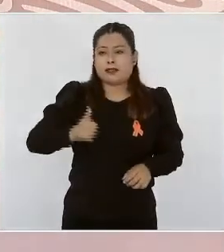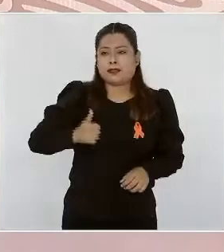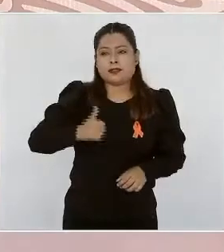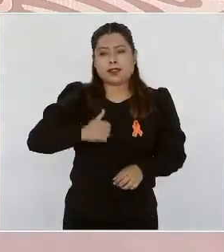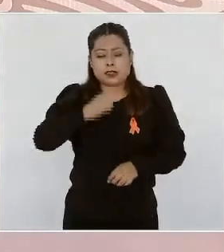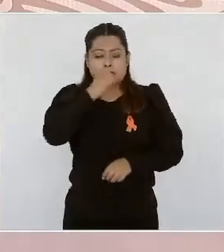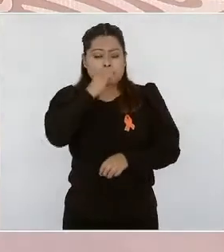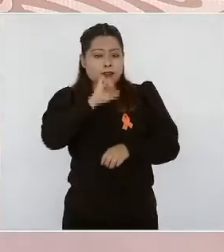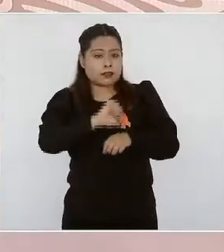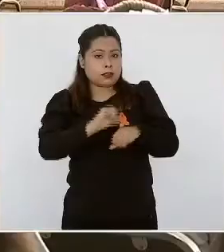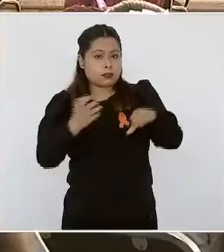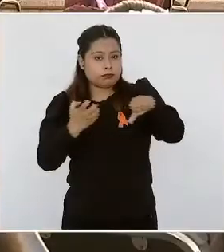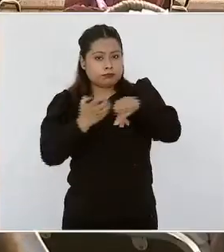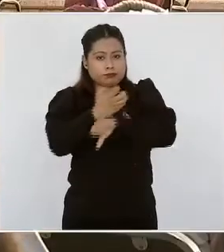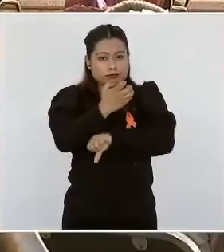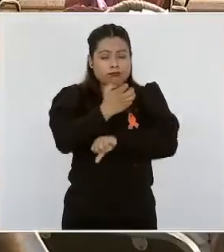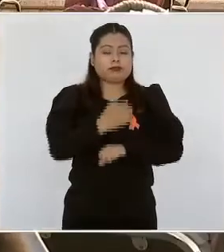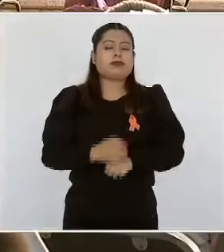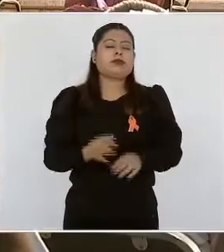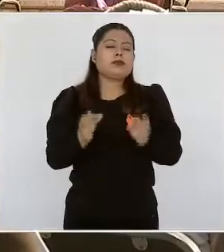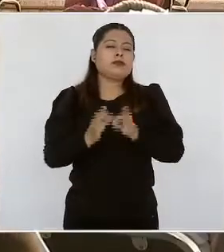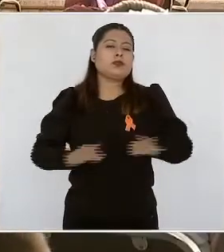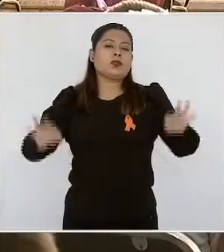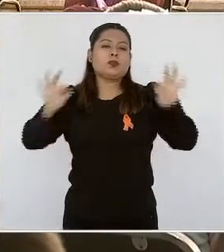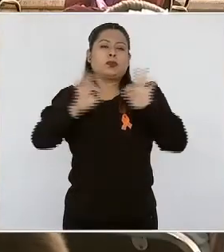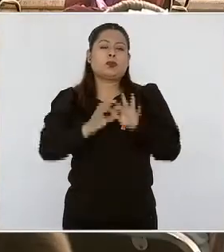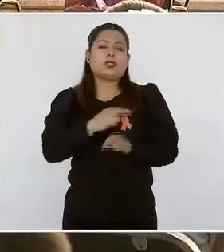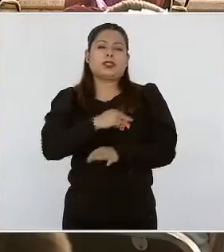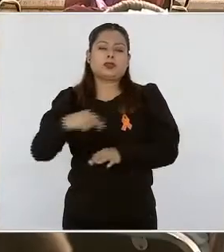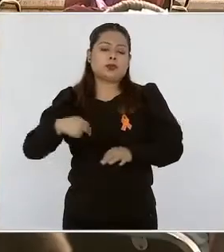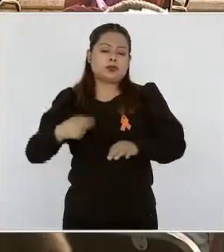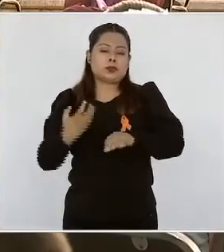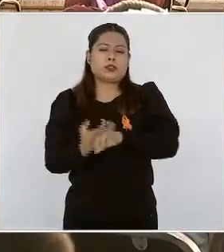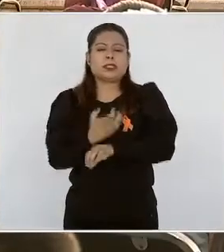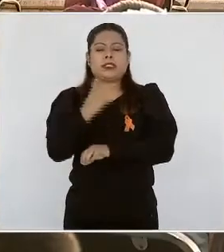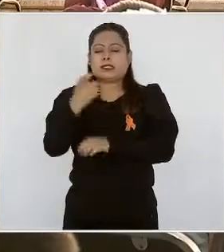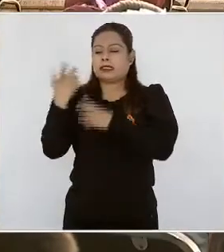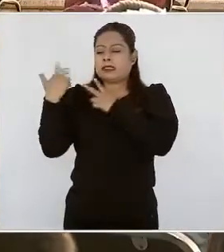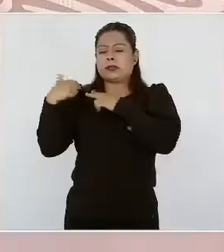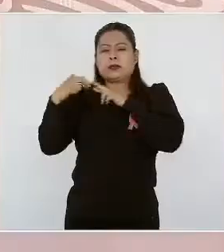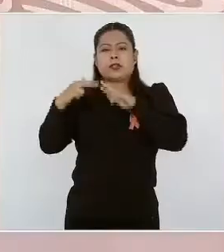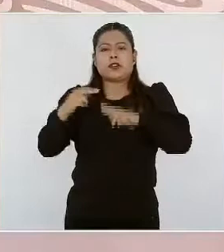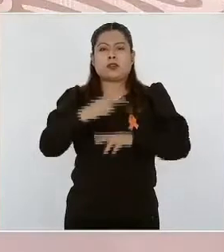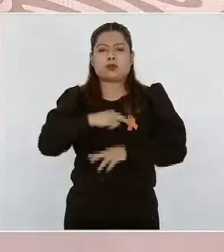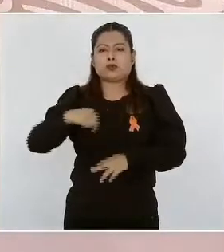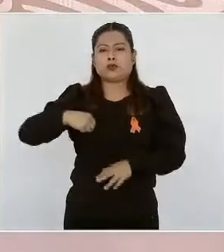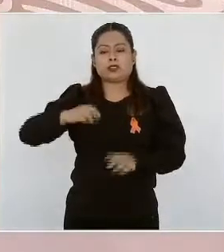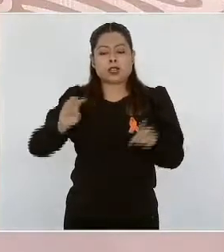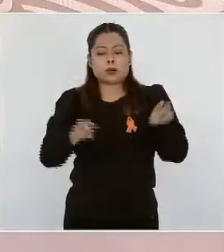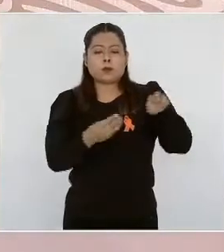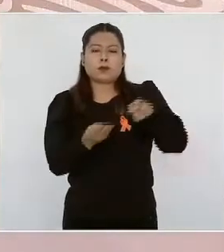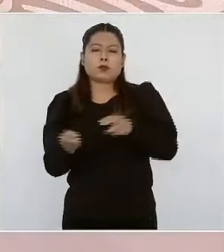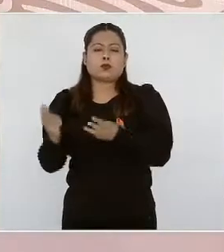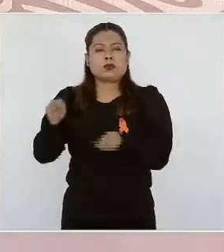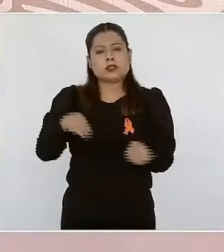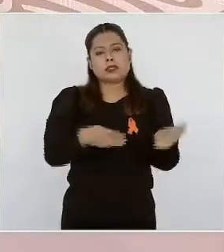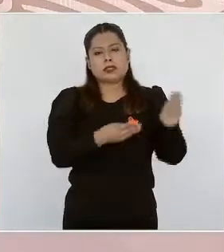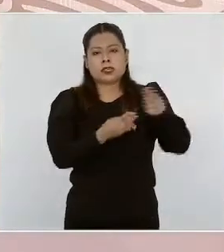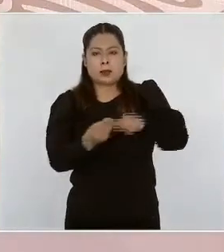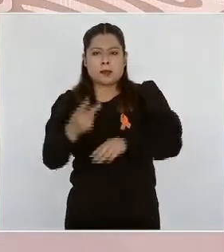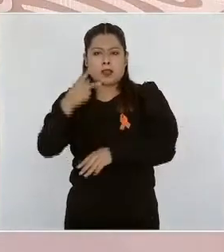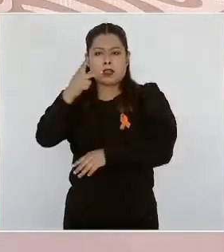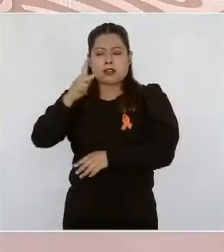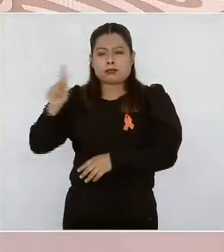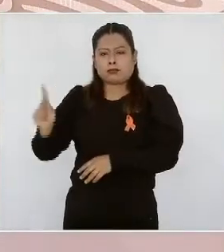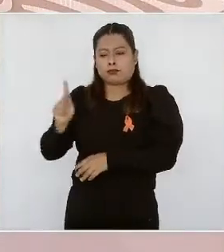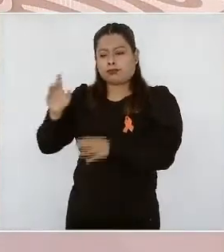Estado. Lo más importante para nosotros, la representación de nuestra música de